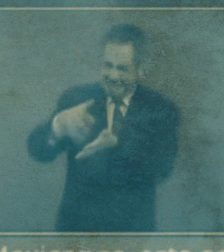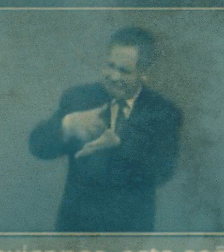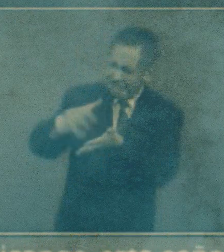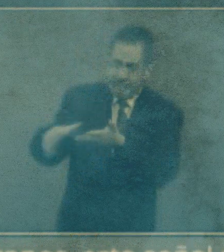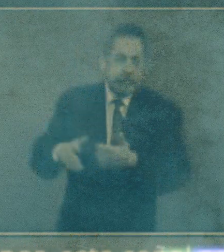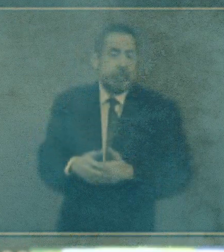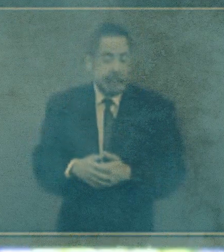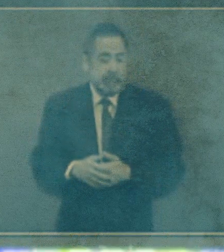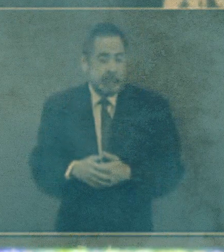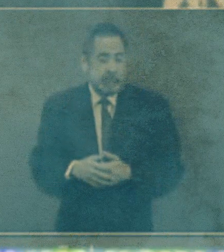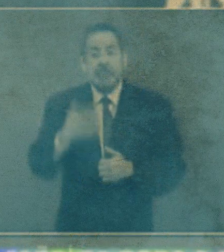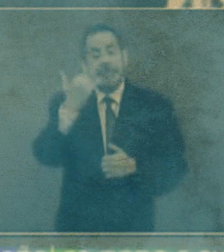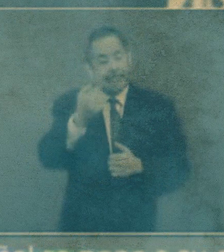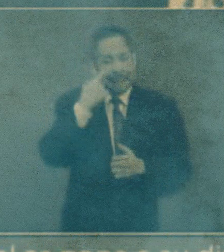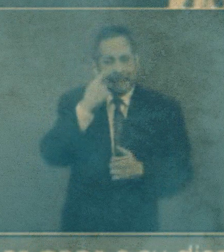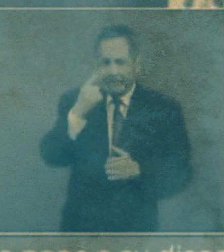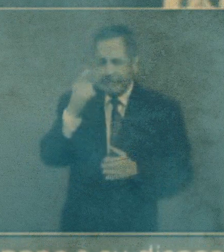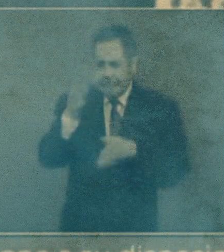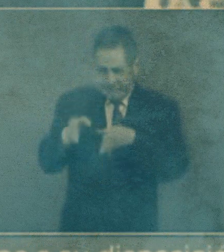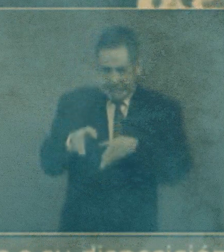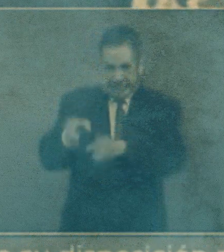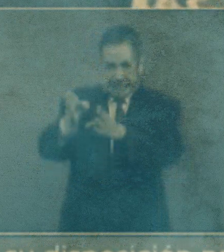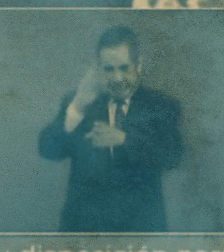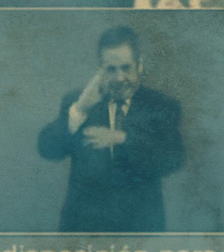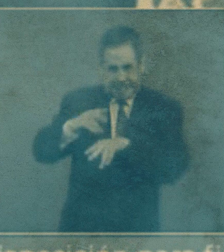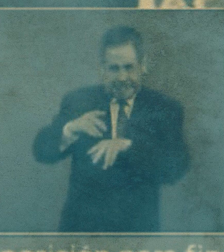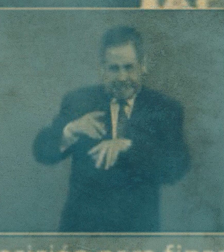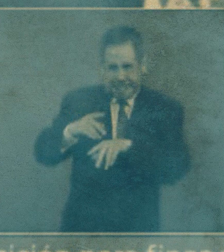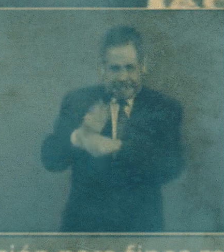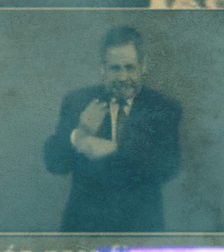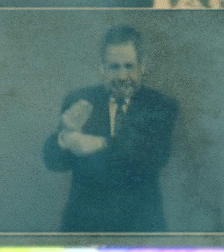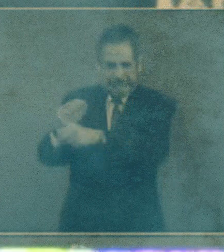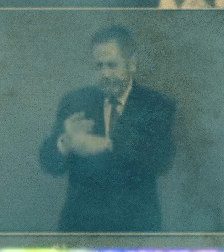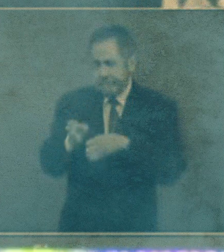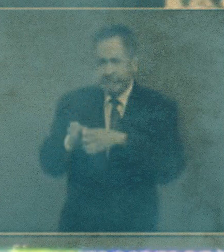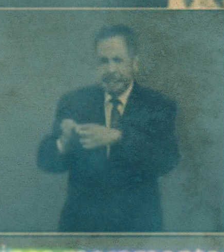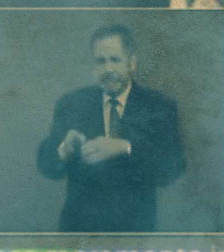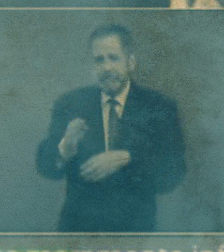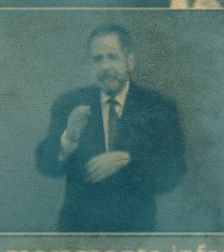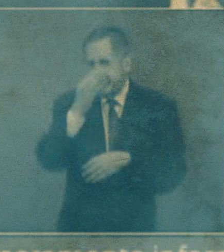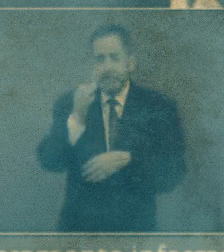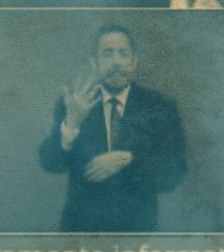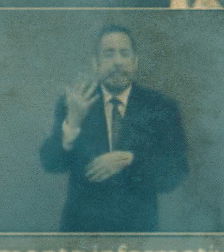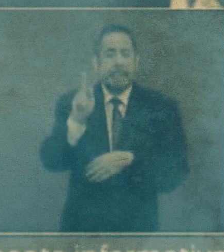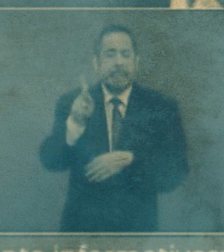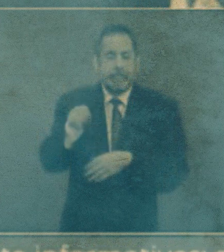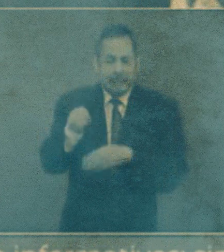brecha que se está abriendo para un tramo de 50